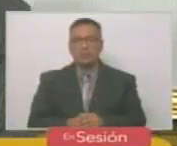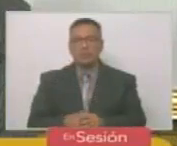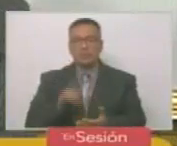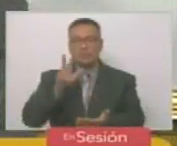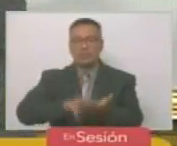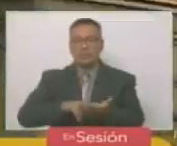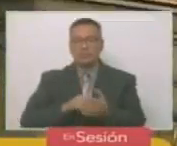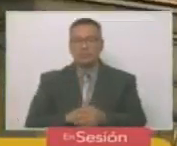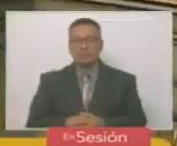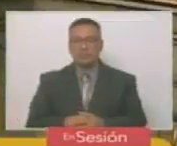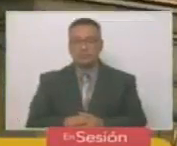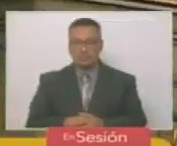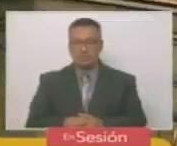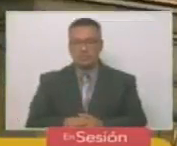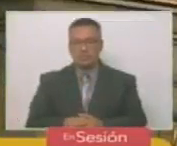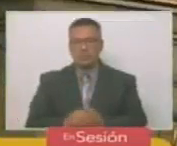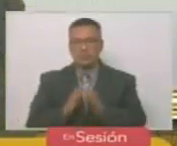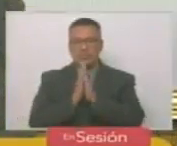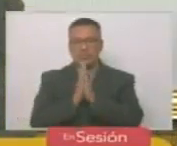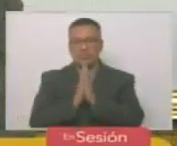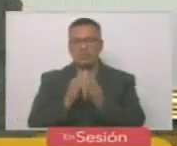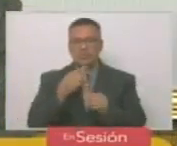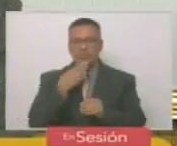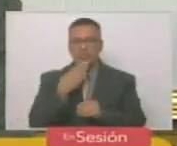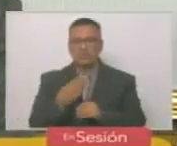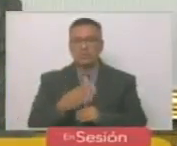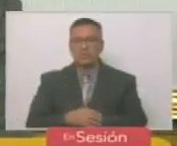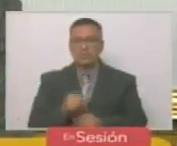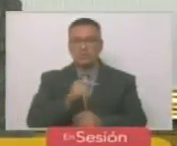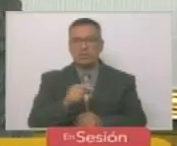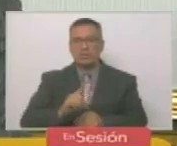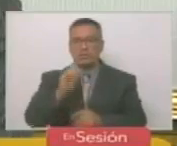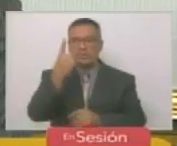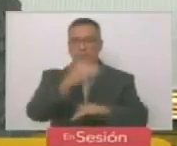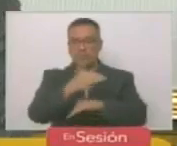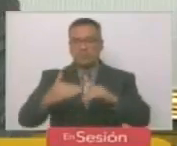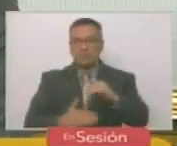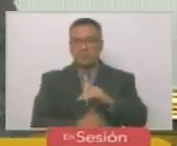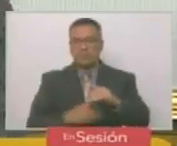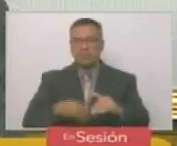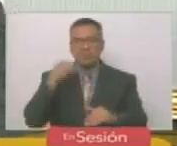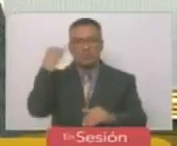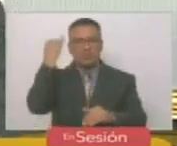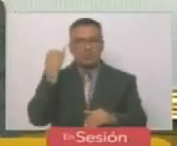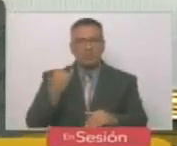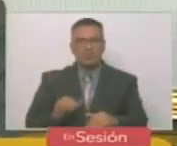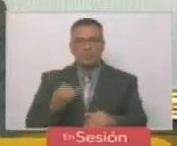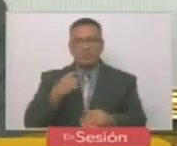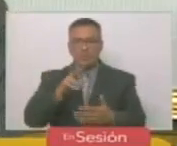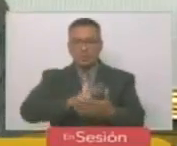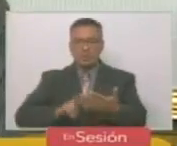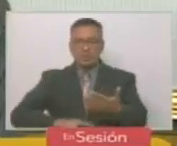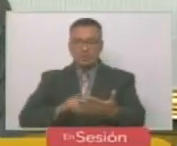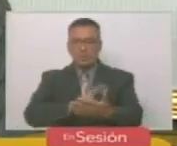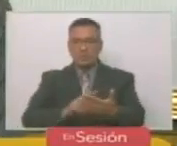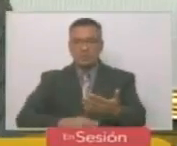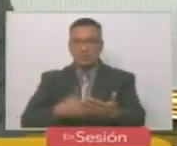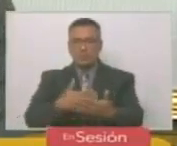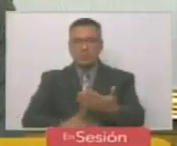aprobada. Por favor, solicito a la ciudadana primera vicepresidenta Iris Varela que se sirva a leer la propuesta